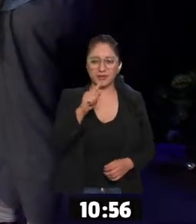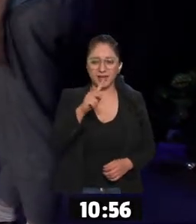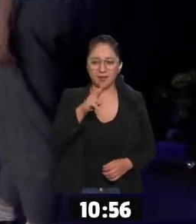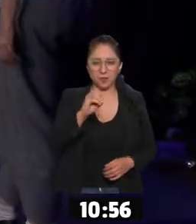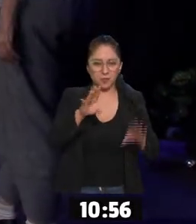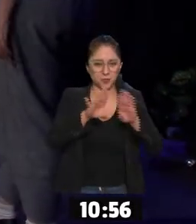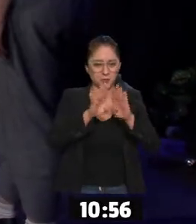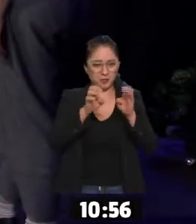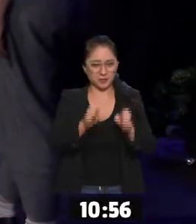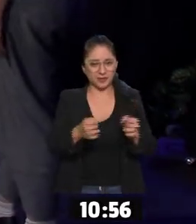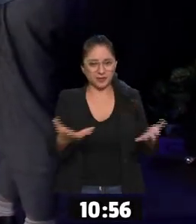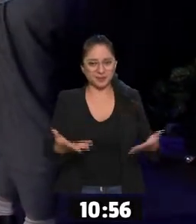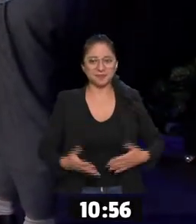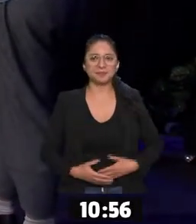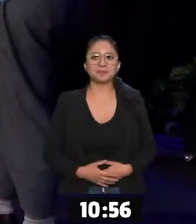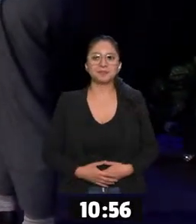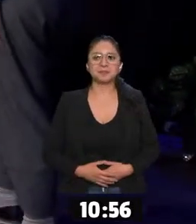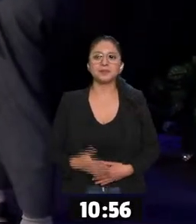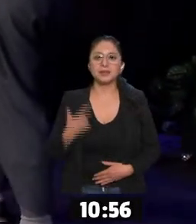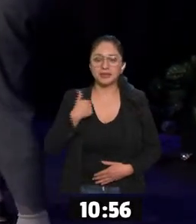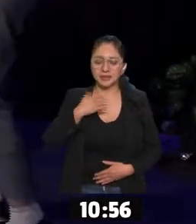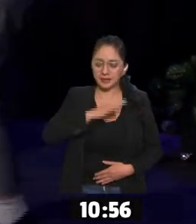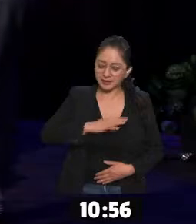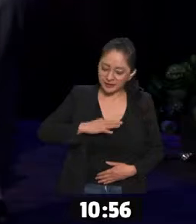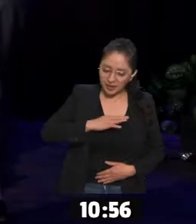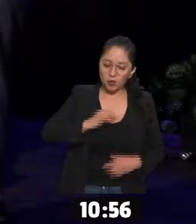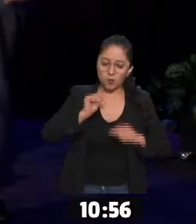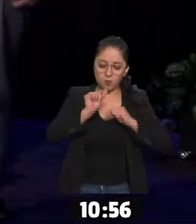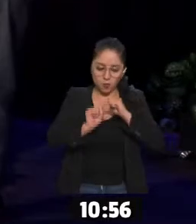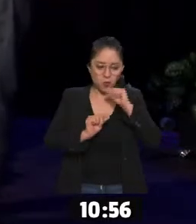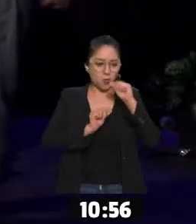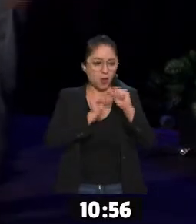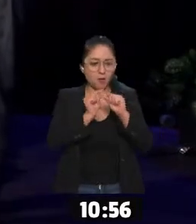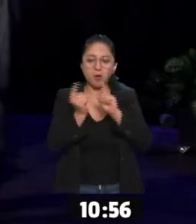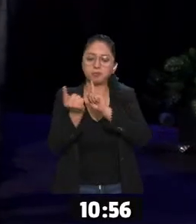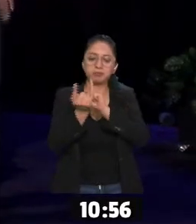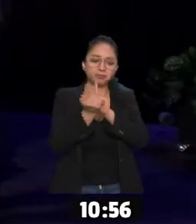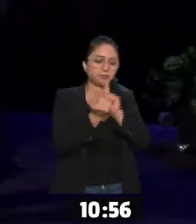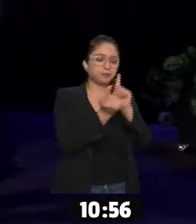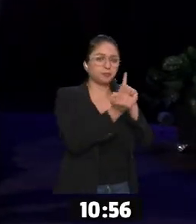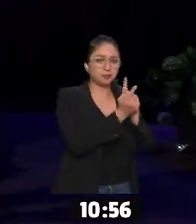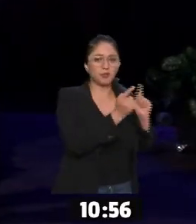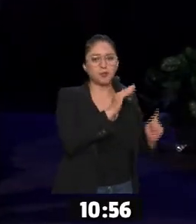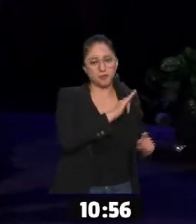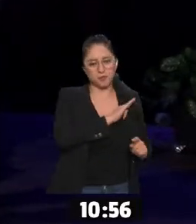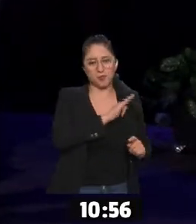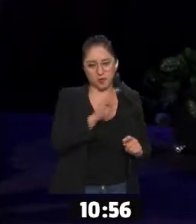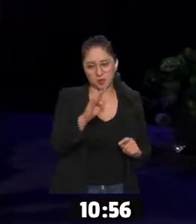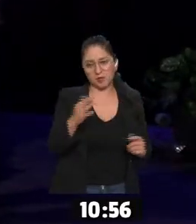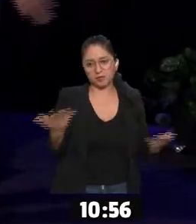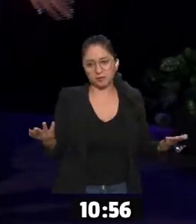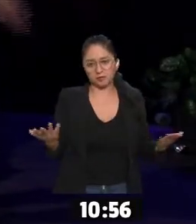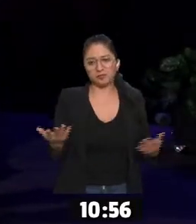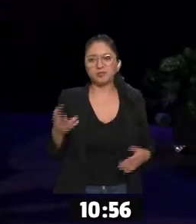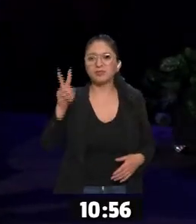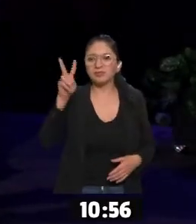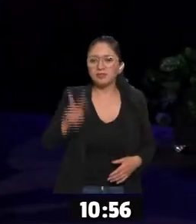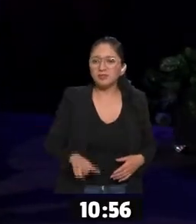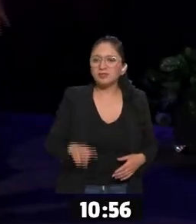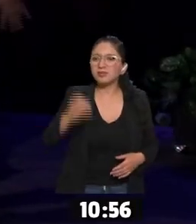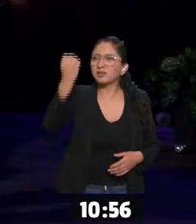vez se acortan las distancias, Fernanda. Ay, ya, por favor, ya. Es que sí. Mire usted, ya con el semáforo que quiera.